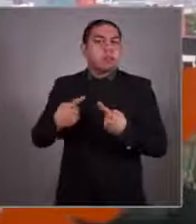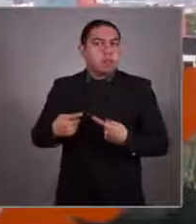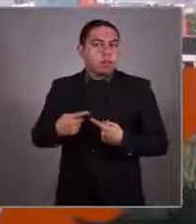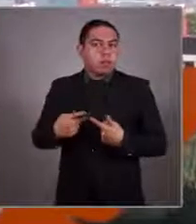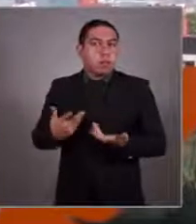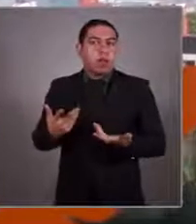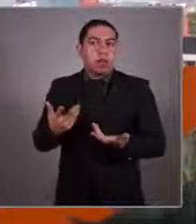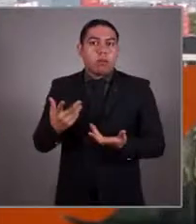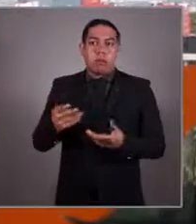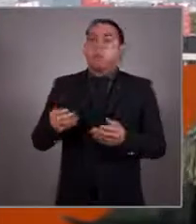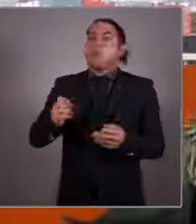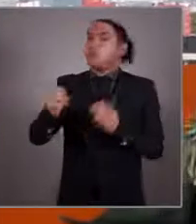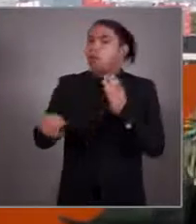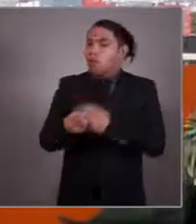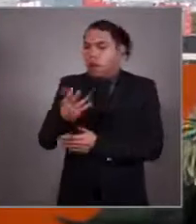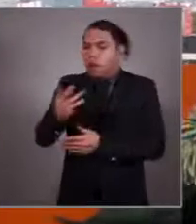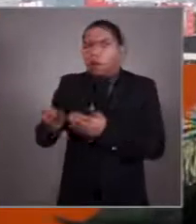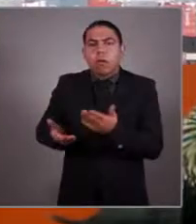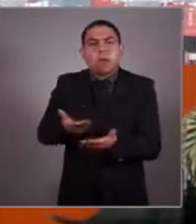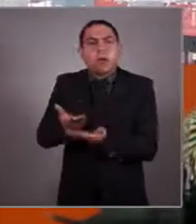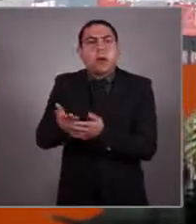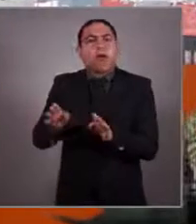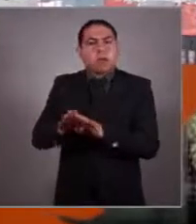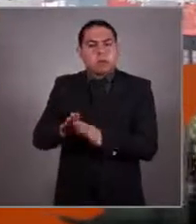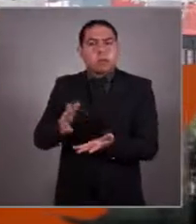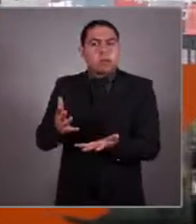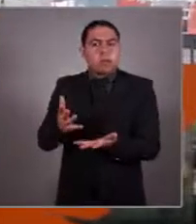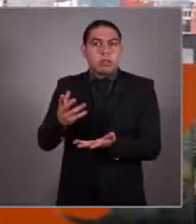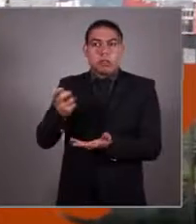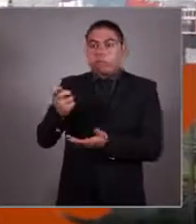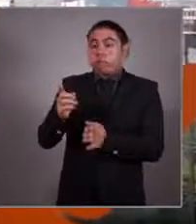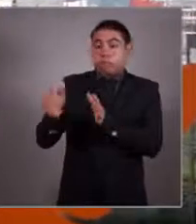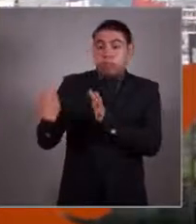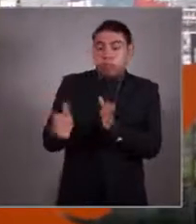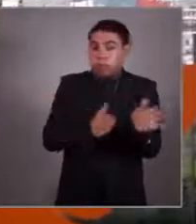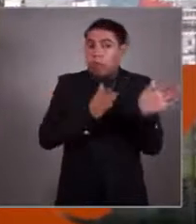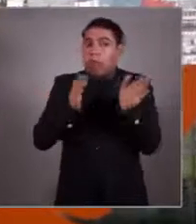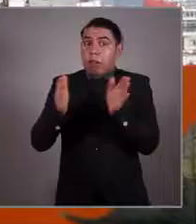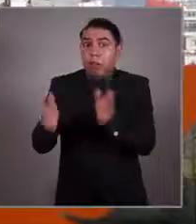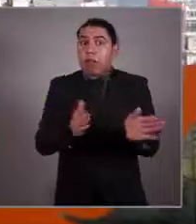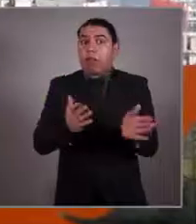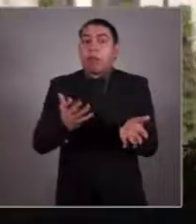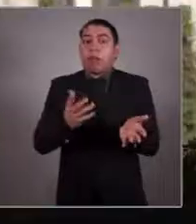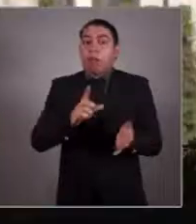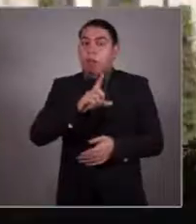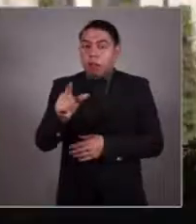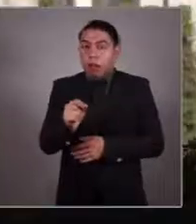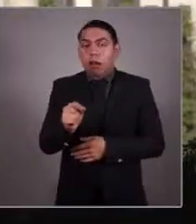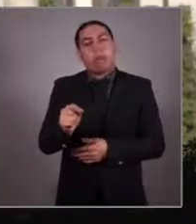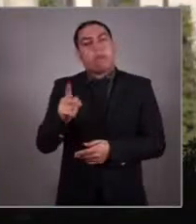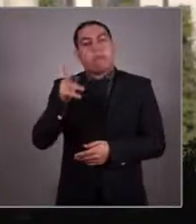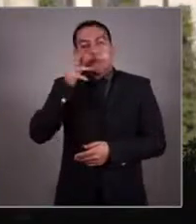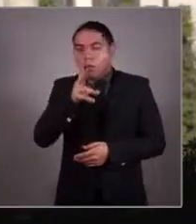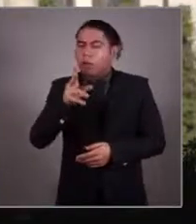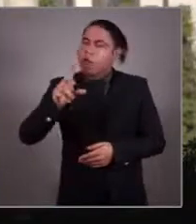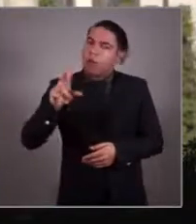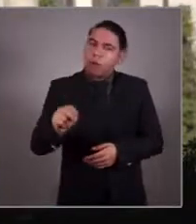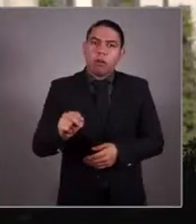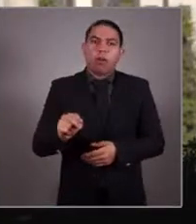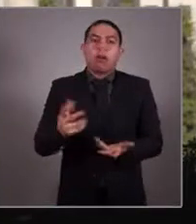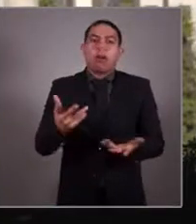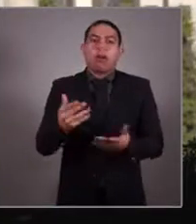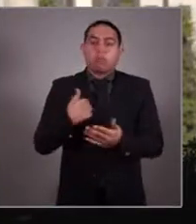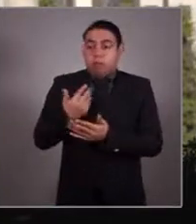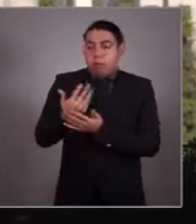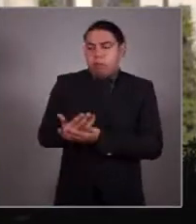nuevo trato es la convicción de que no podemos seguir posponiendo el futuro. No vamos a seguir esperando,